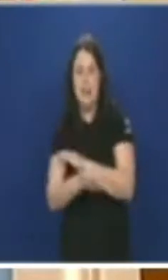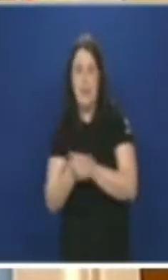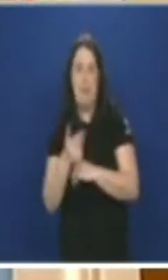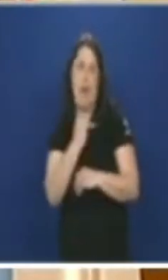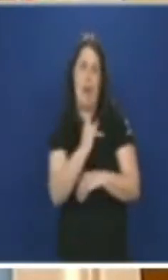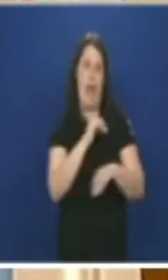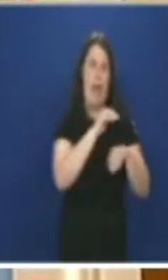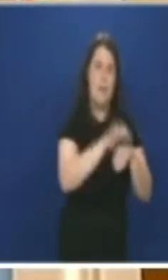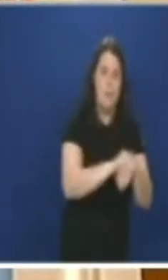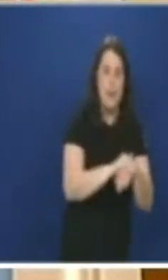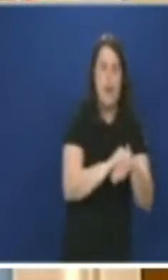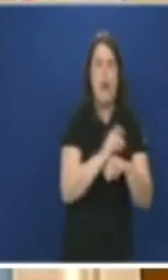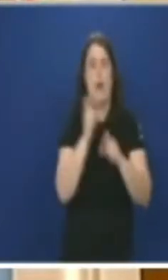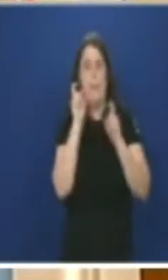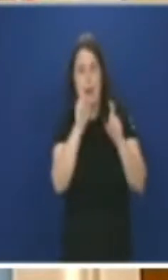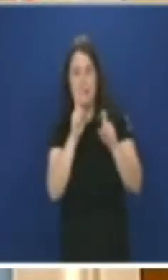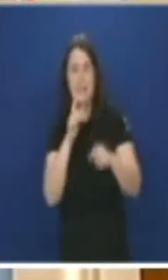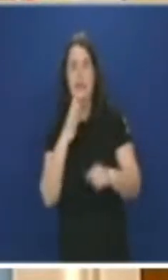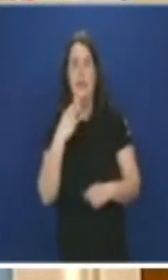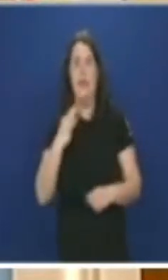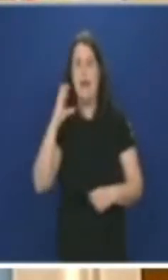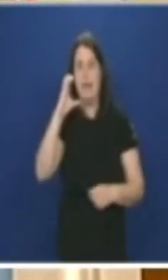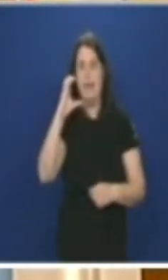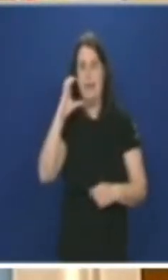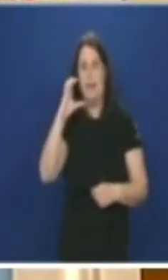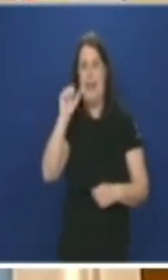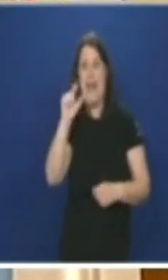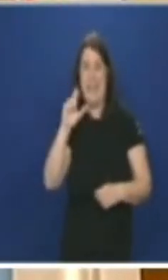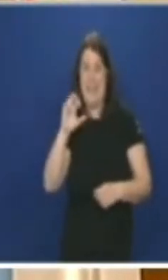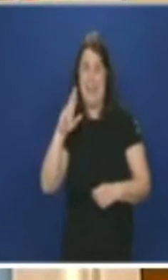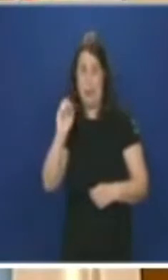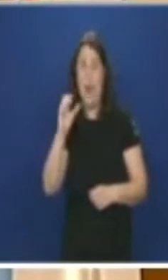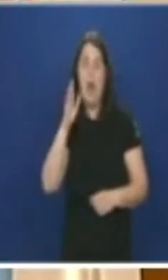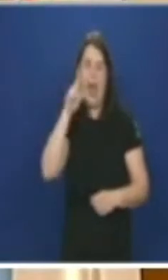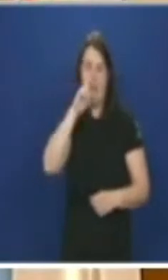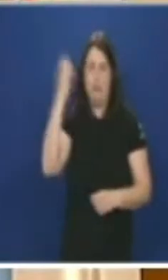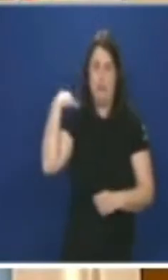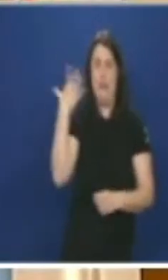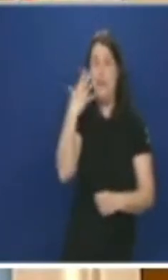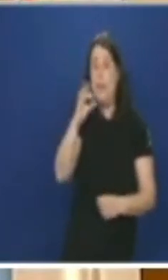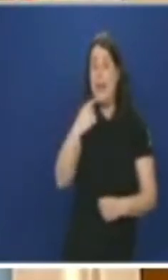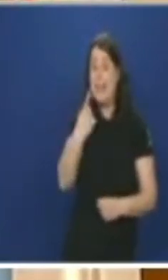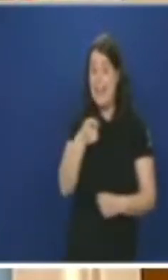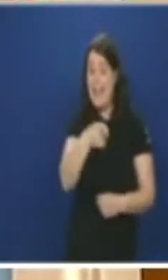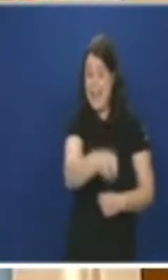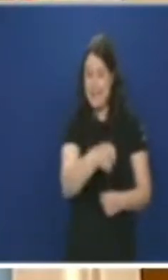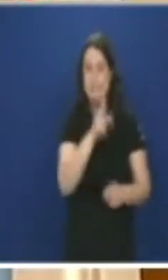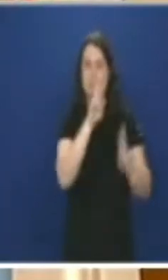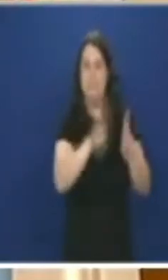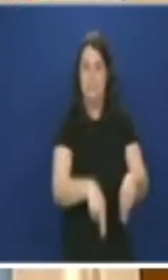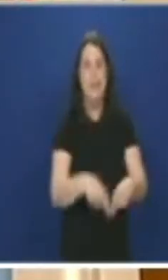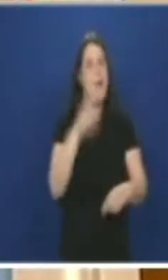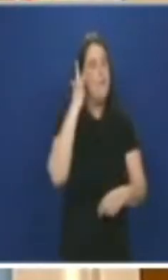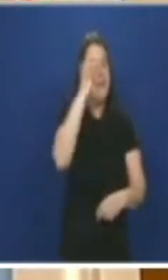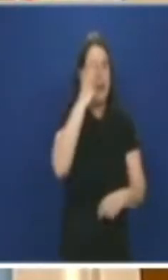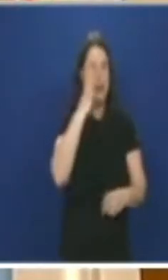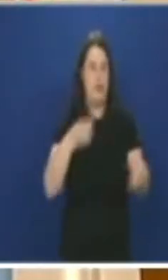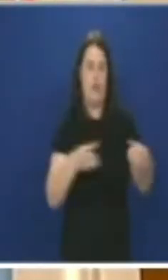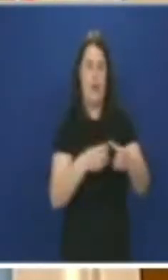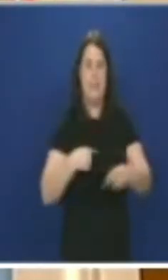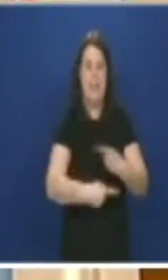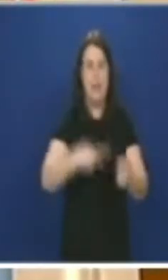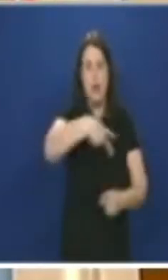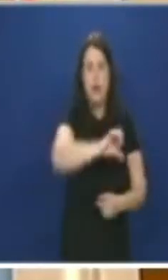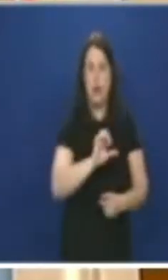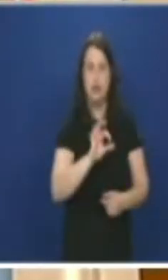mestre por Ricardo Carballo Calero nos anos 50, quen xa dixera del que era o filósofo da xeración Nós, a que